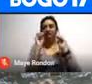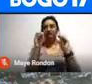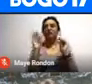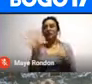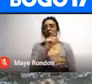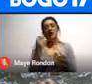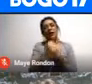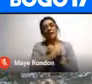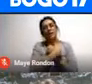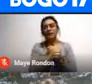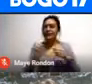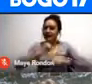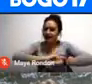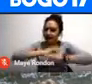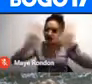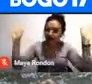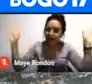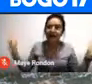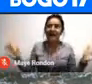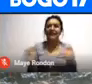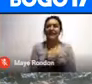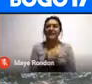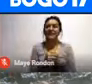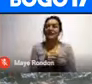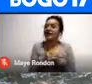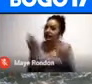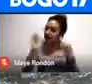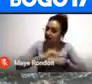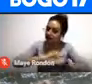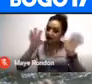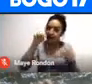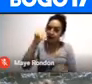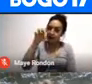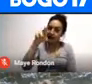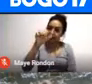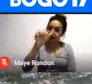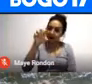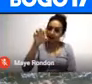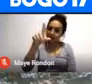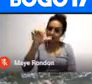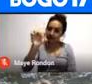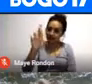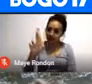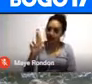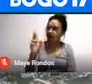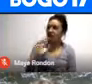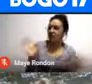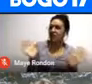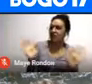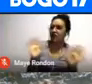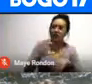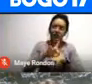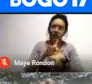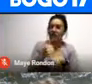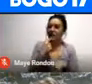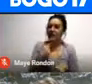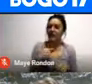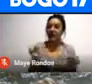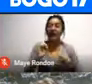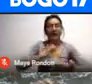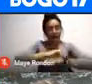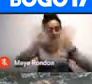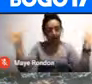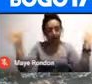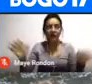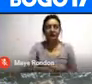Pero claro que sí María del Pilar, pues la doctora Si dice, ay no, no me digan doctora Pero claro que sí